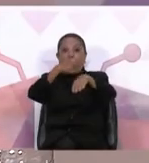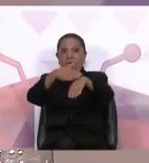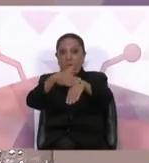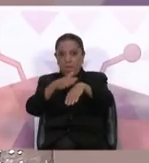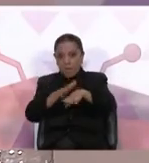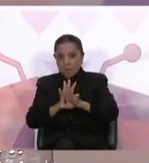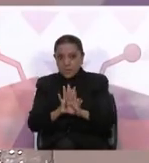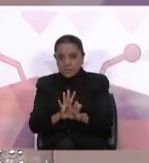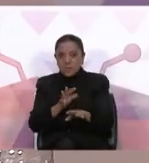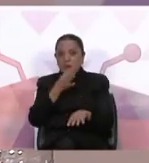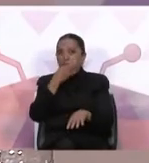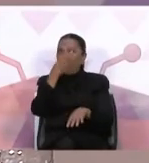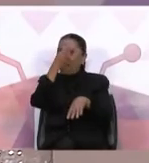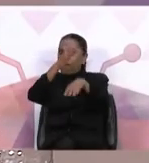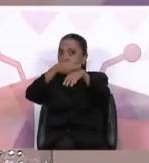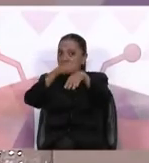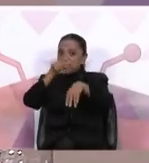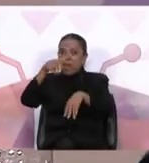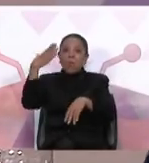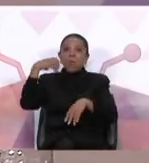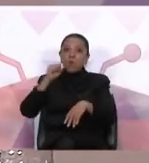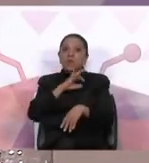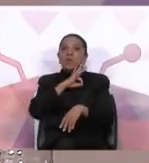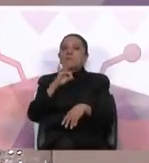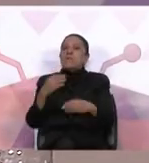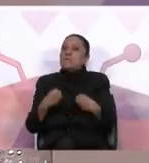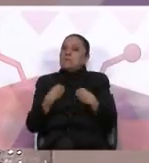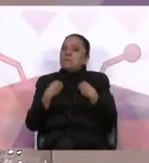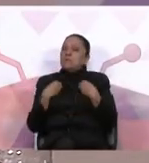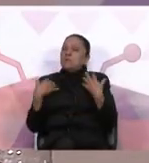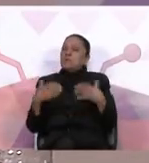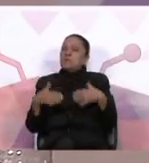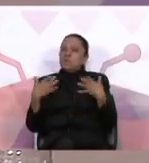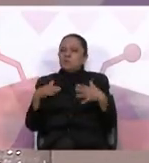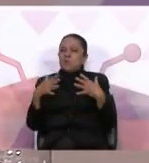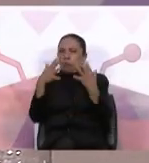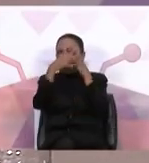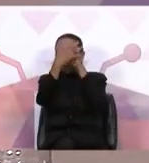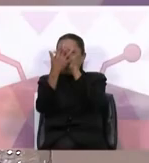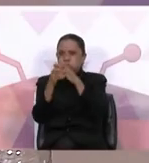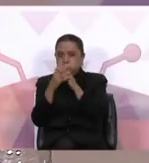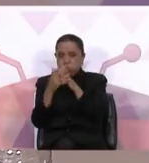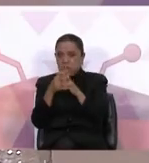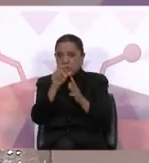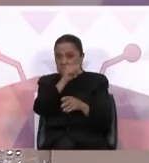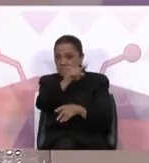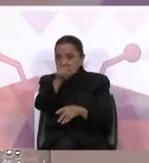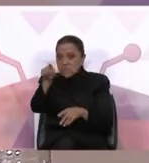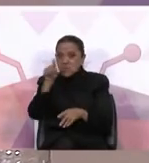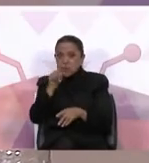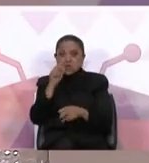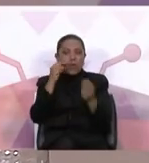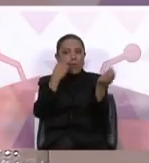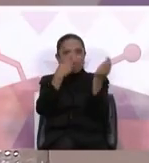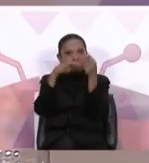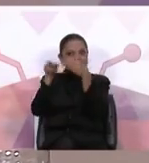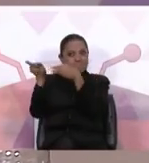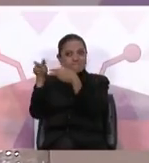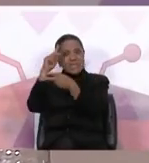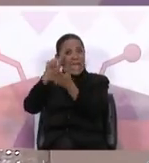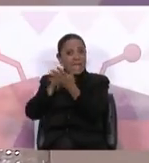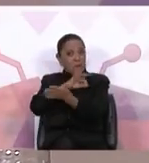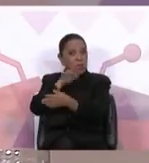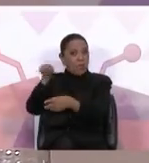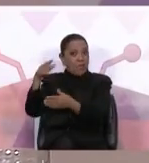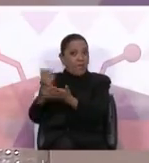que morelos puede vivir un caos un caos si tú volteas a ver a quien creen que puede ganar esta elección